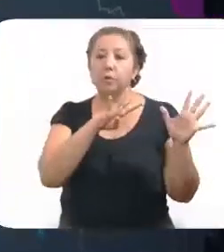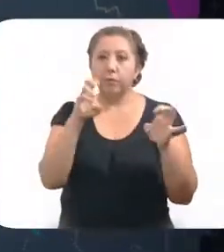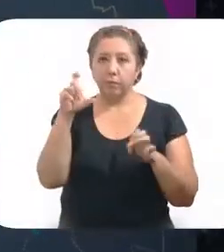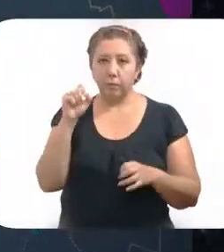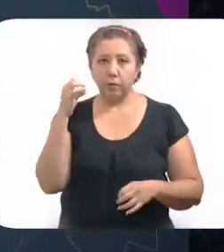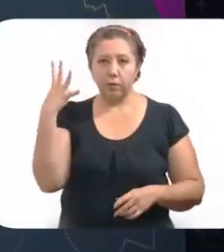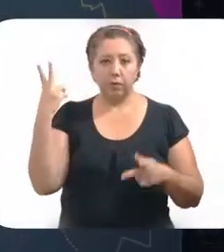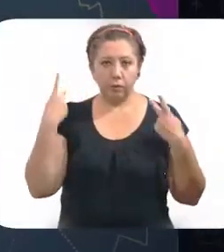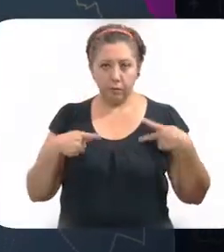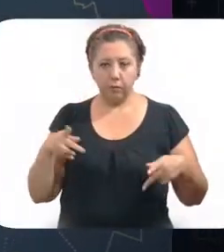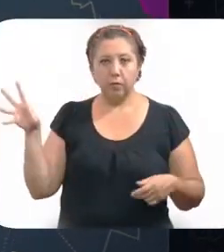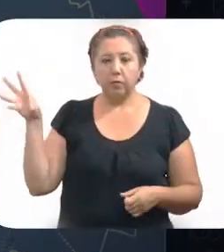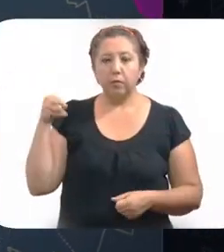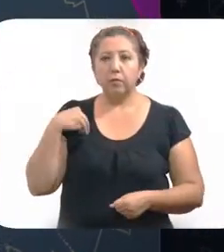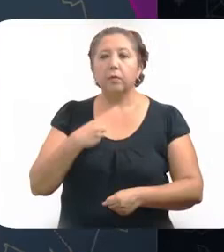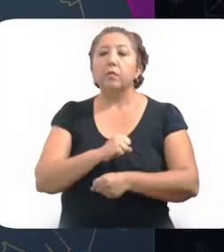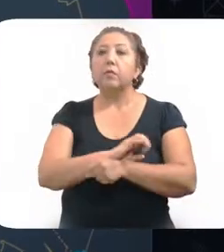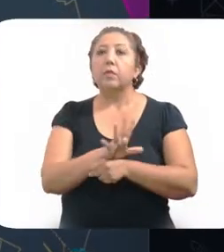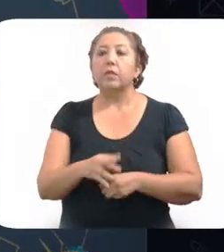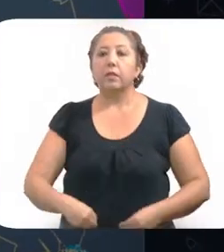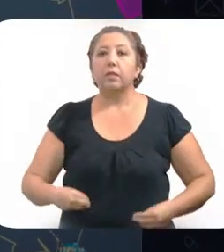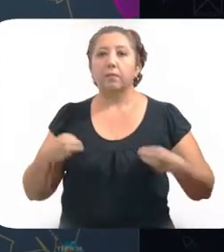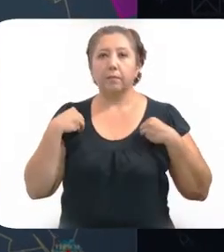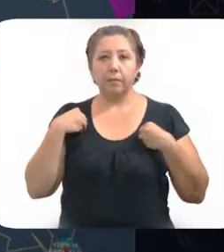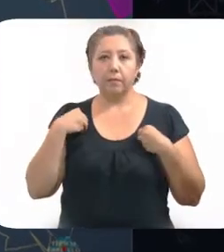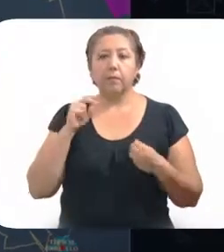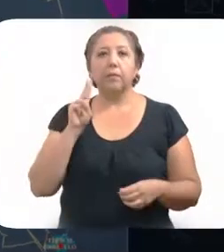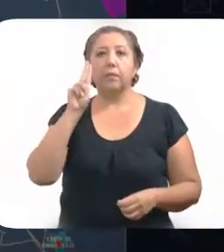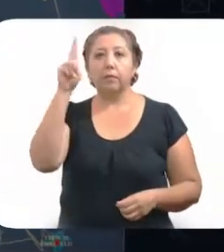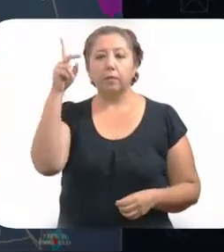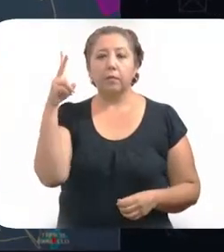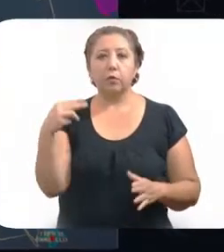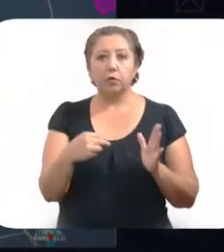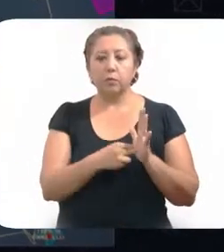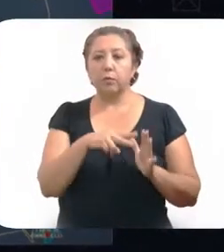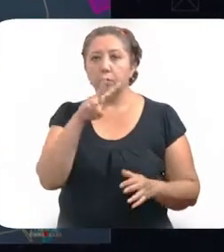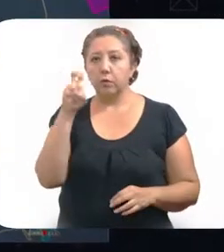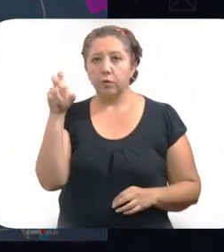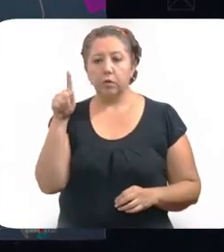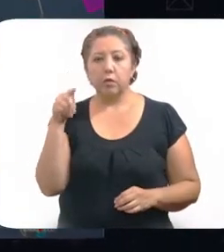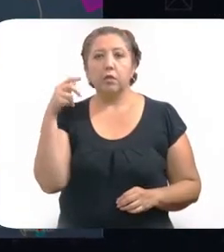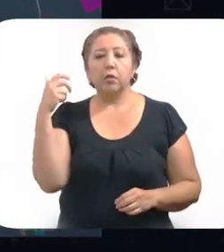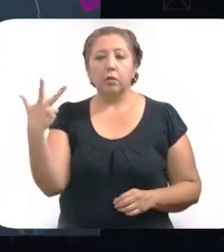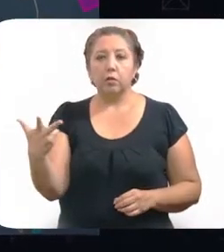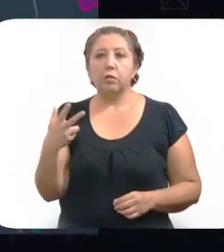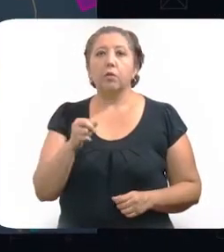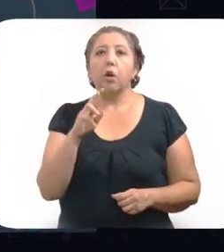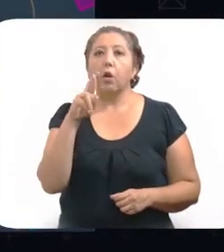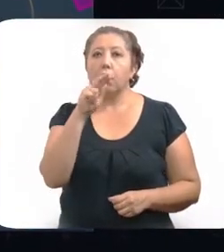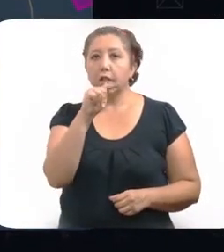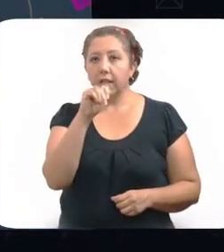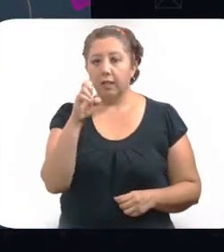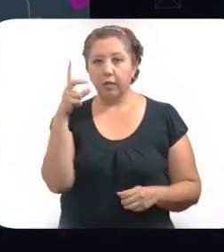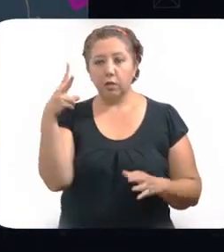8.924 personas contagiadas de coronavirus, que viven en la zona norte 2.278, en la zona